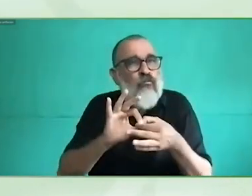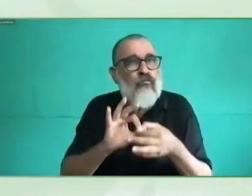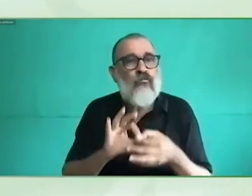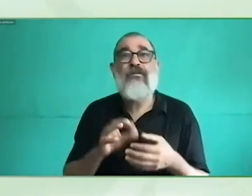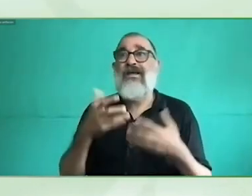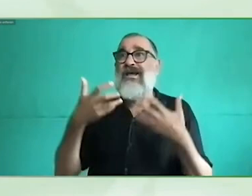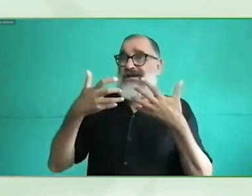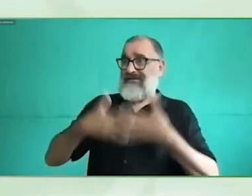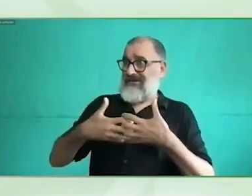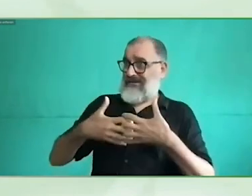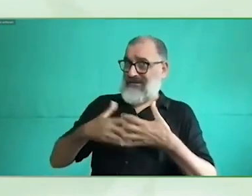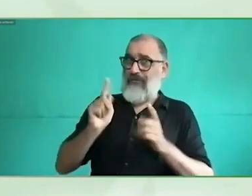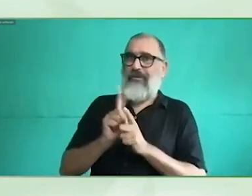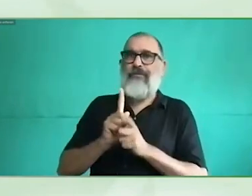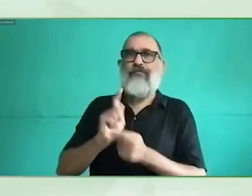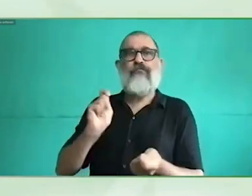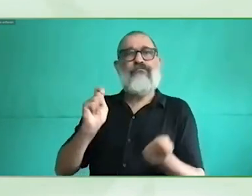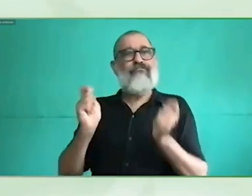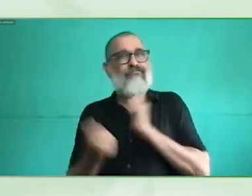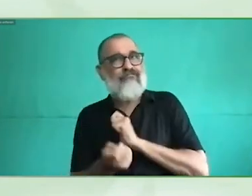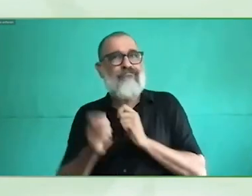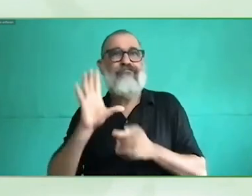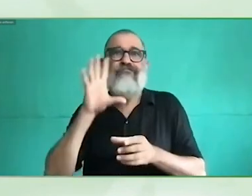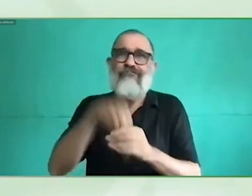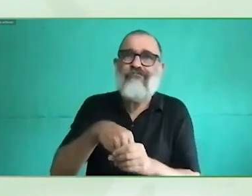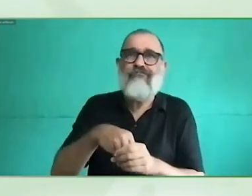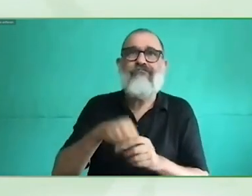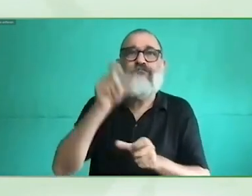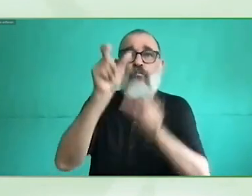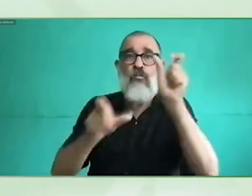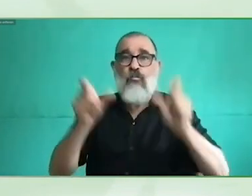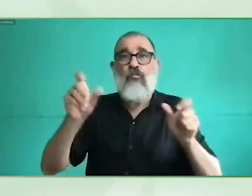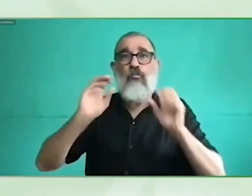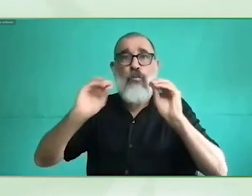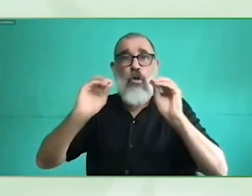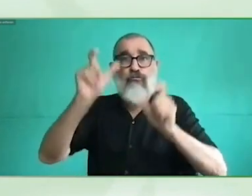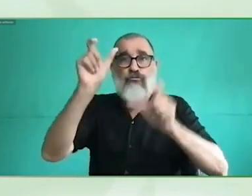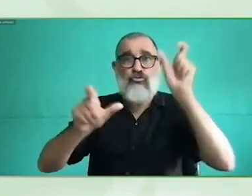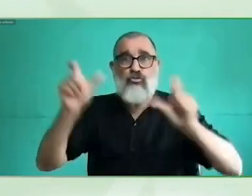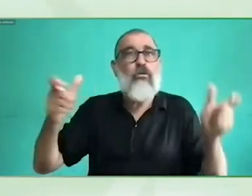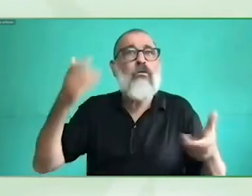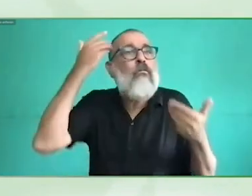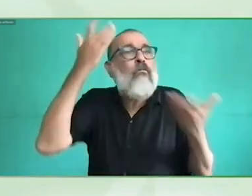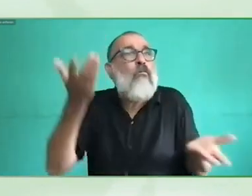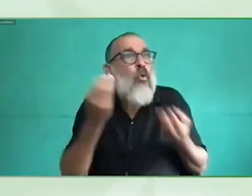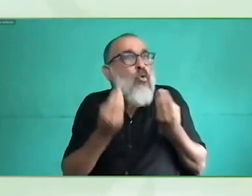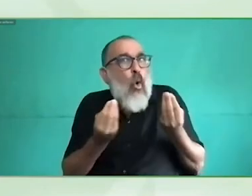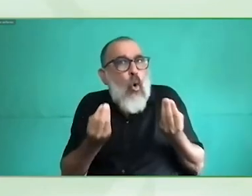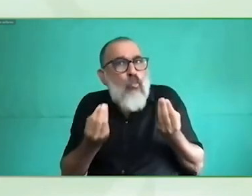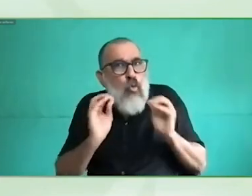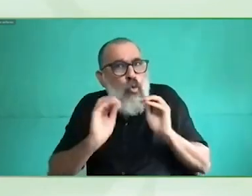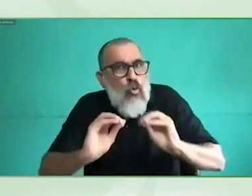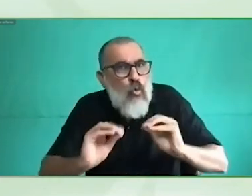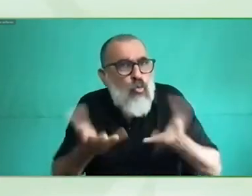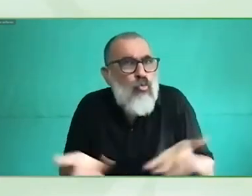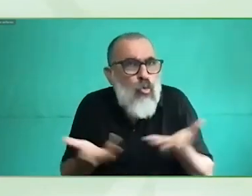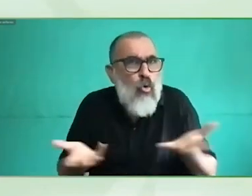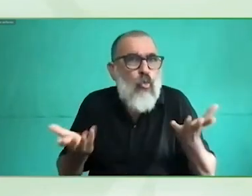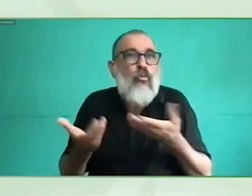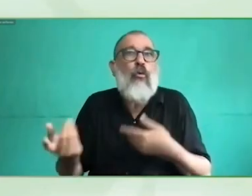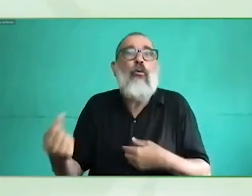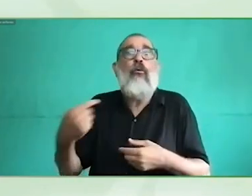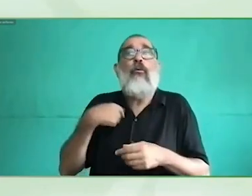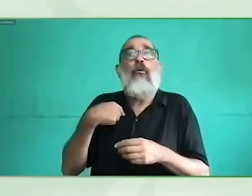lastimosamente a mí me tocó desafiarme a mí misma y adaptarme a un sistema que quizá